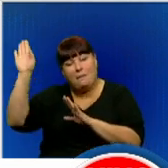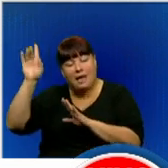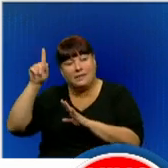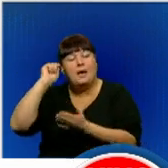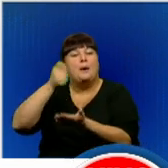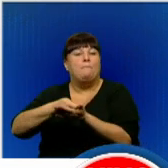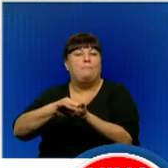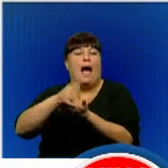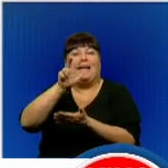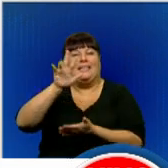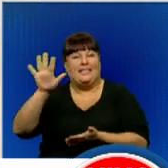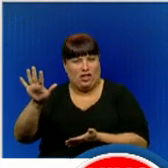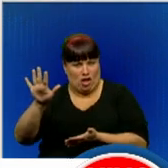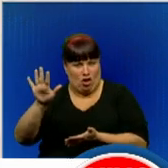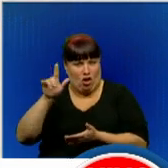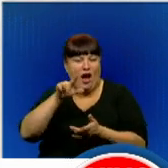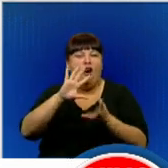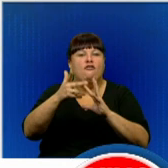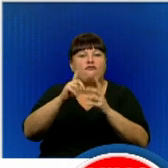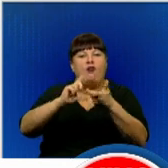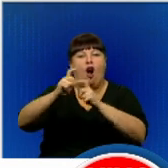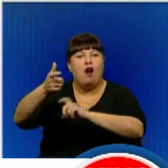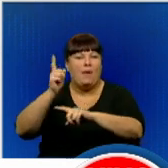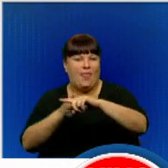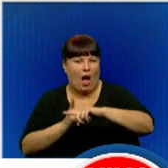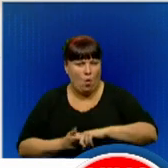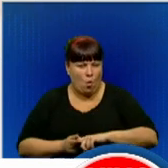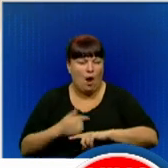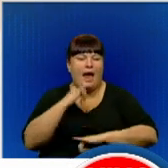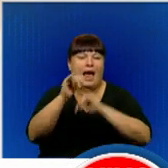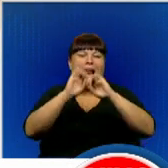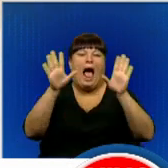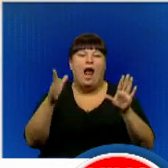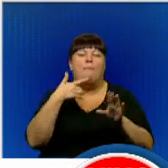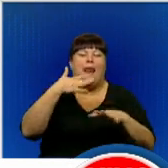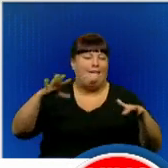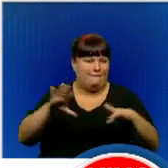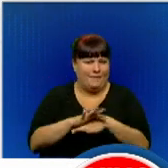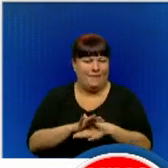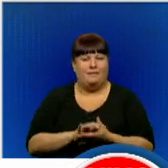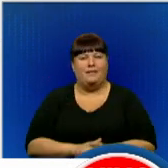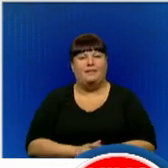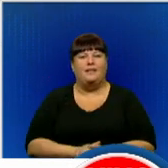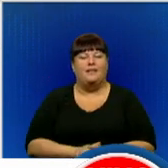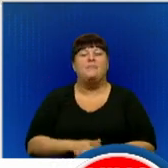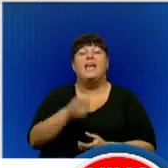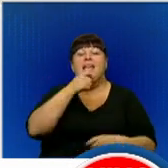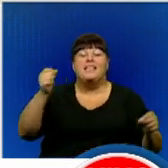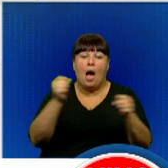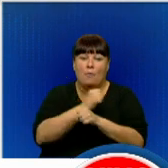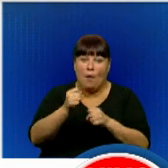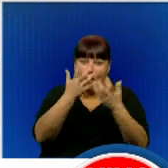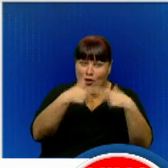pagar 35 esa es la manera en que se calcula digo esto para que se entienda perfectamente si se aprueba el proyecto